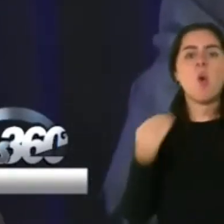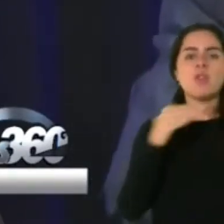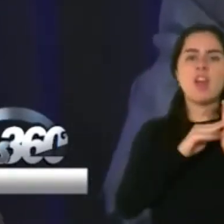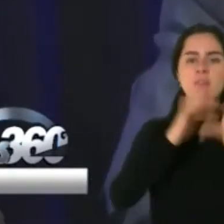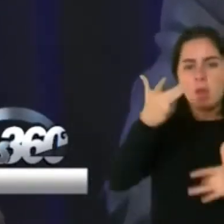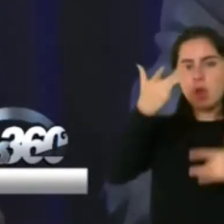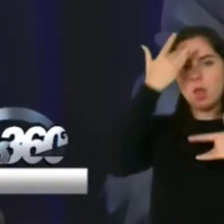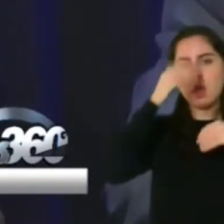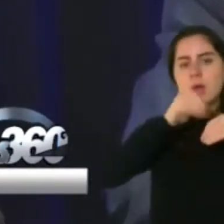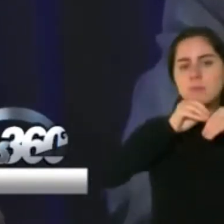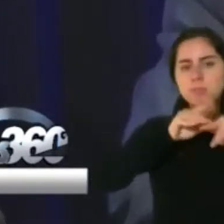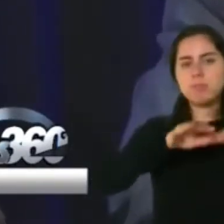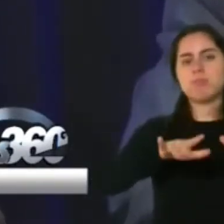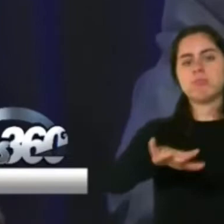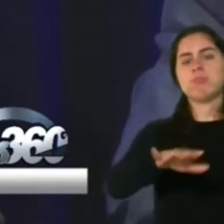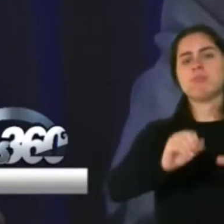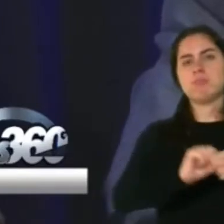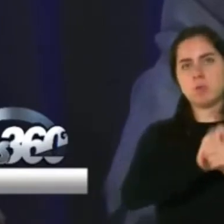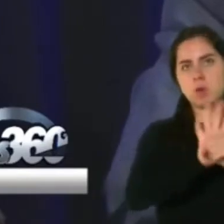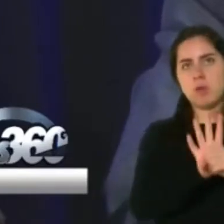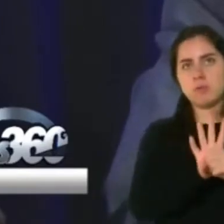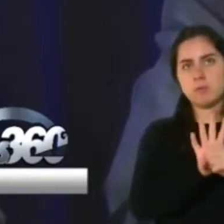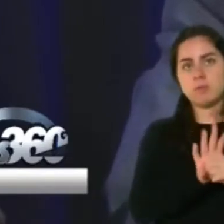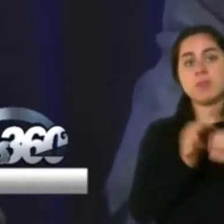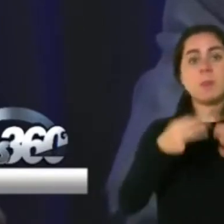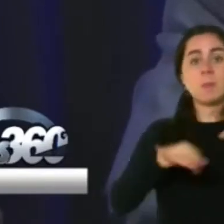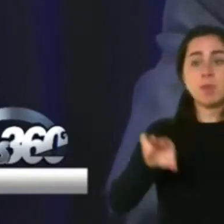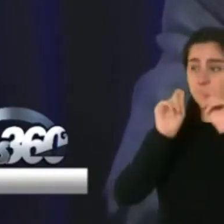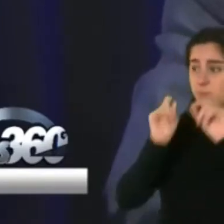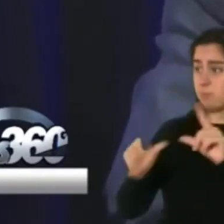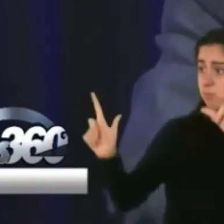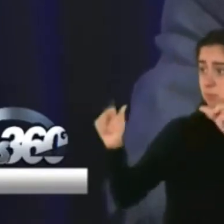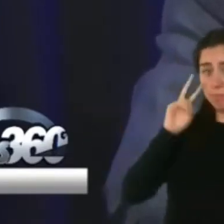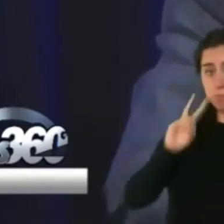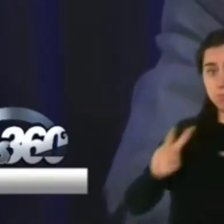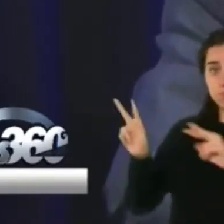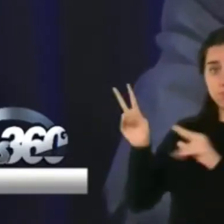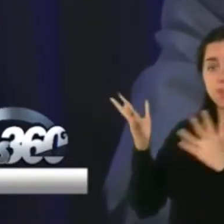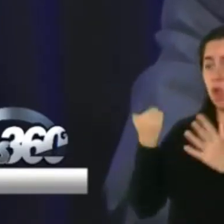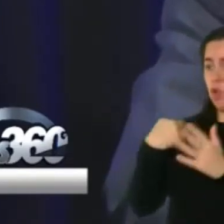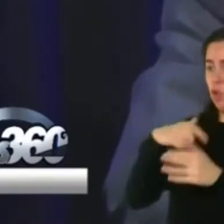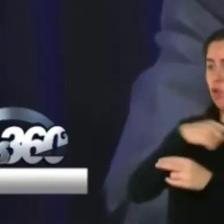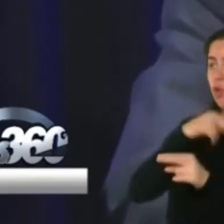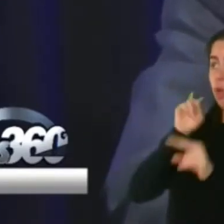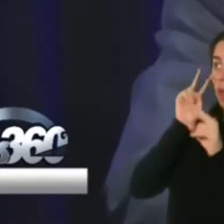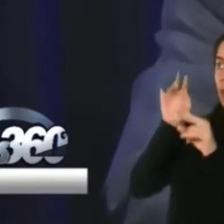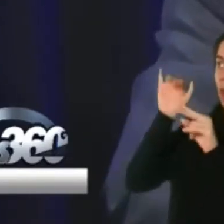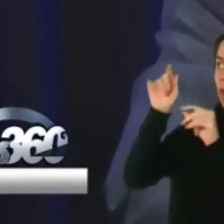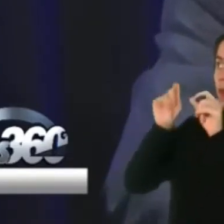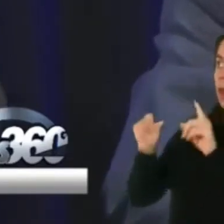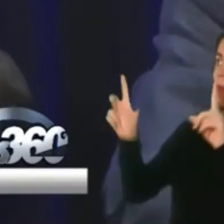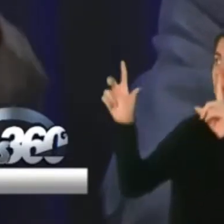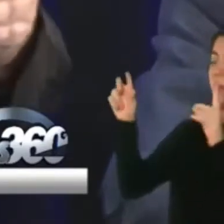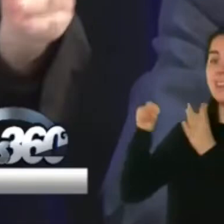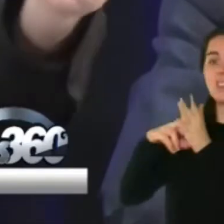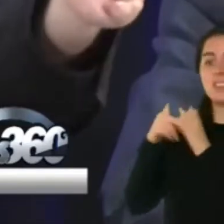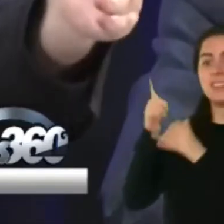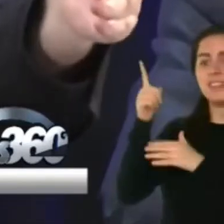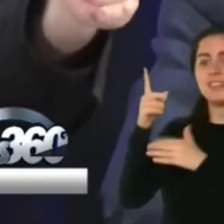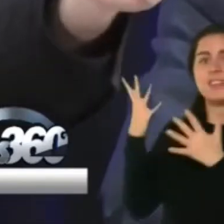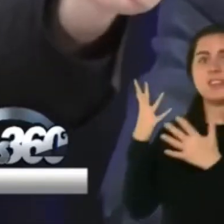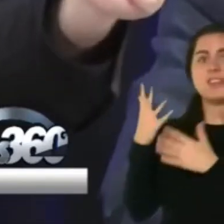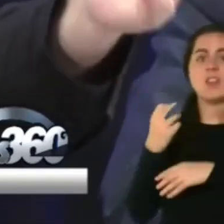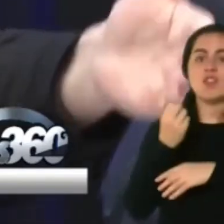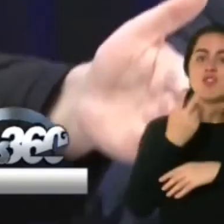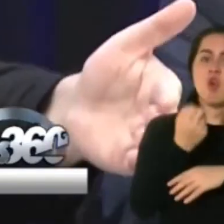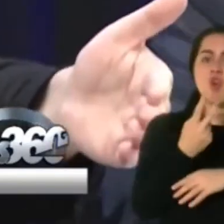incremento. Es importante anotar en esta figura, igual que los comentarios que hice anteriormente, que lo que estamos viendo hoy es el producto de